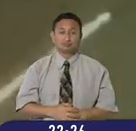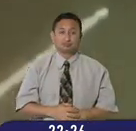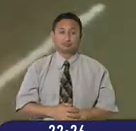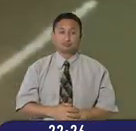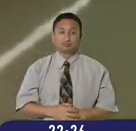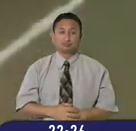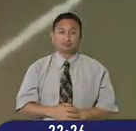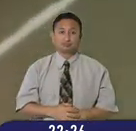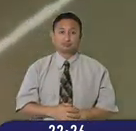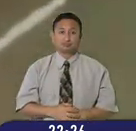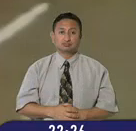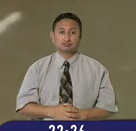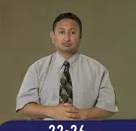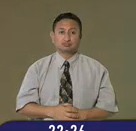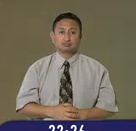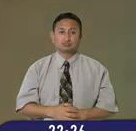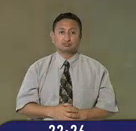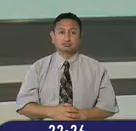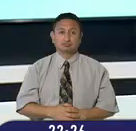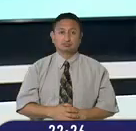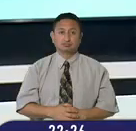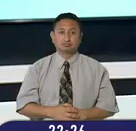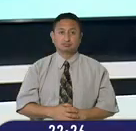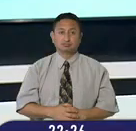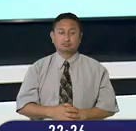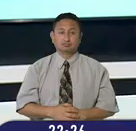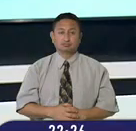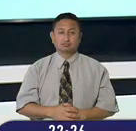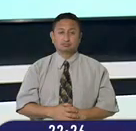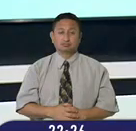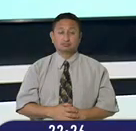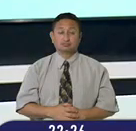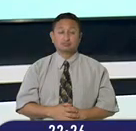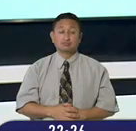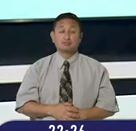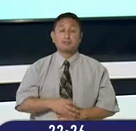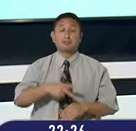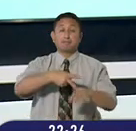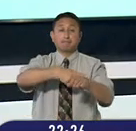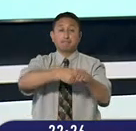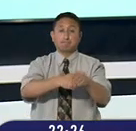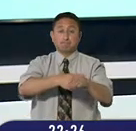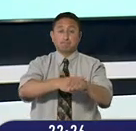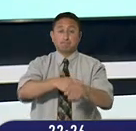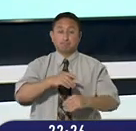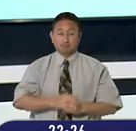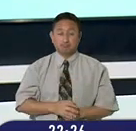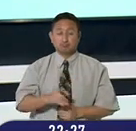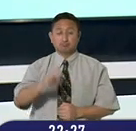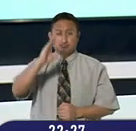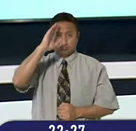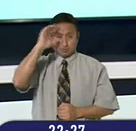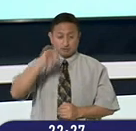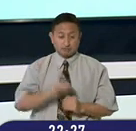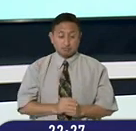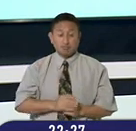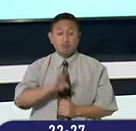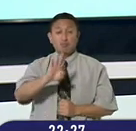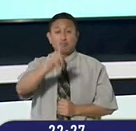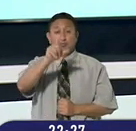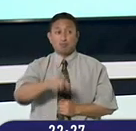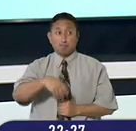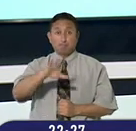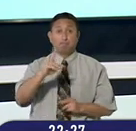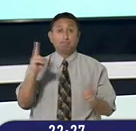Informó José Morales. En la ciudad de Macas, agentes policiales capturaron al cuarto más buscado de